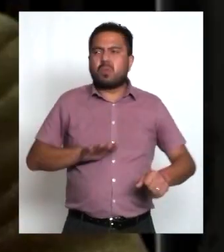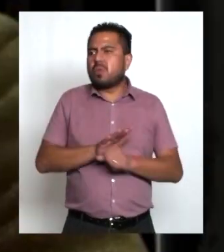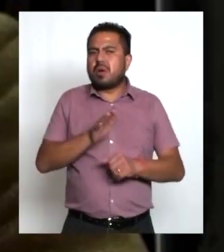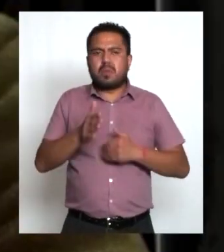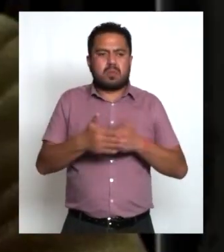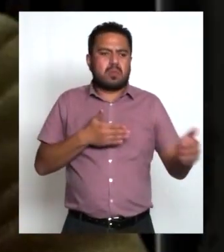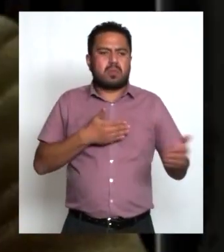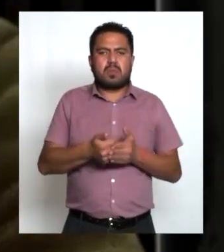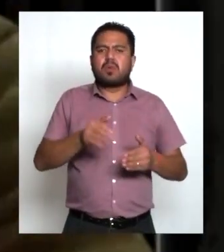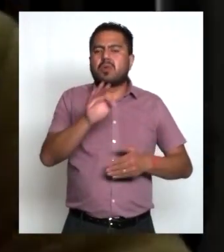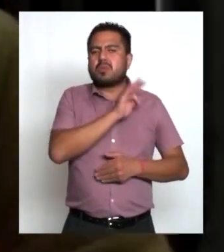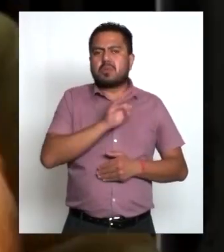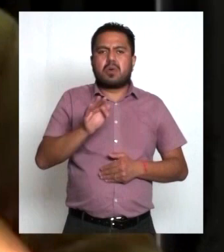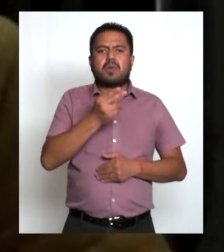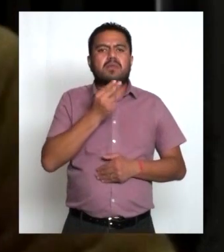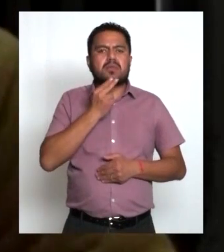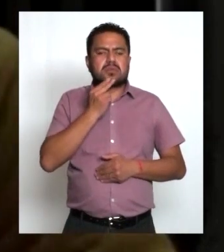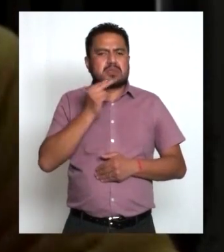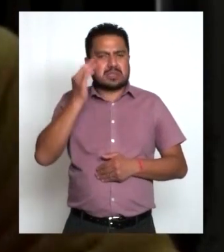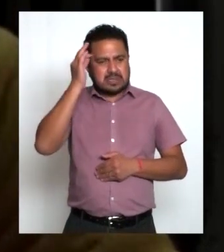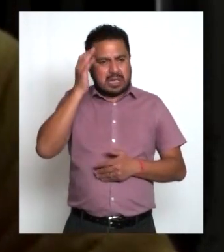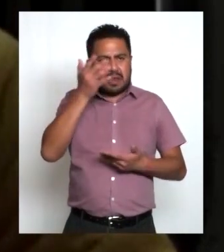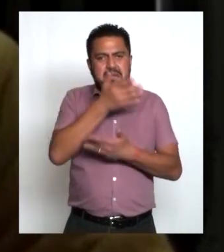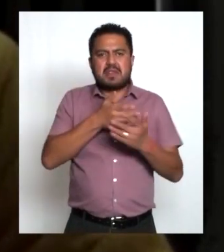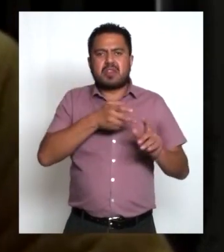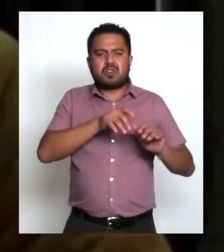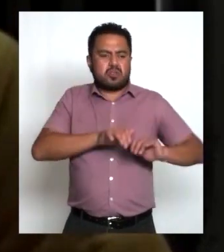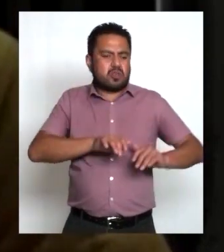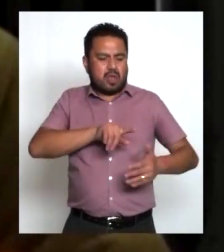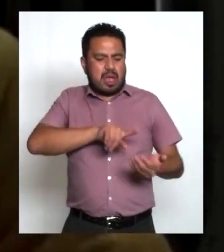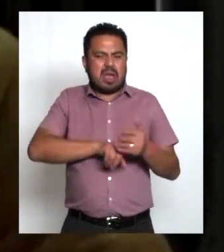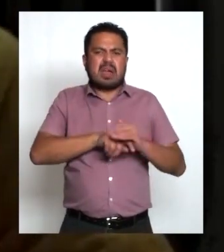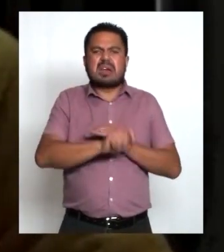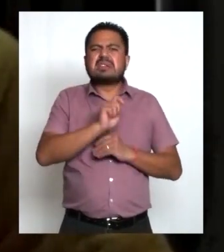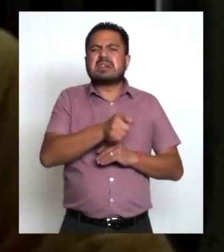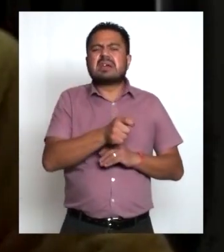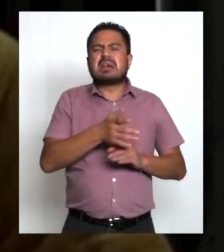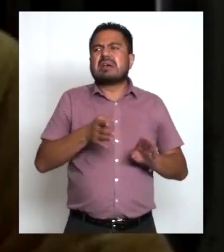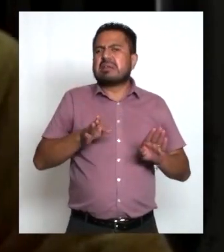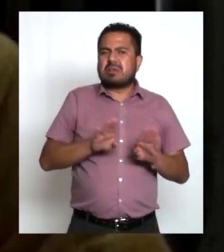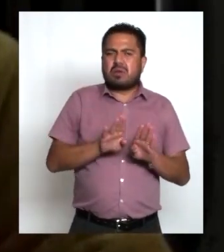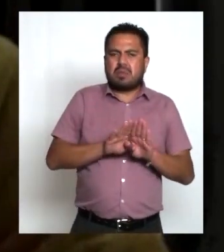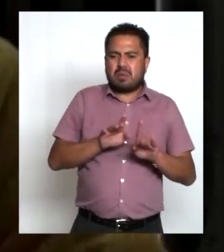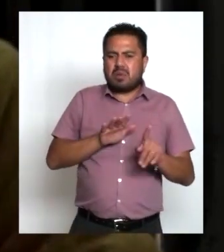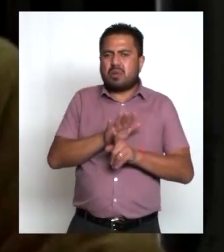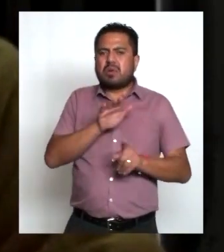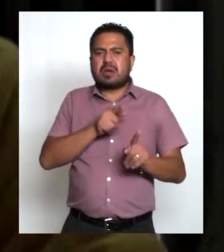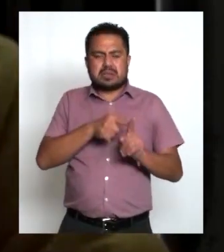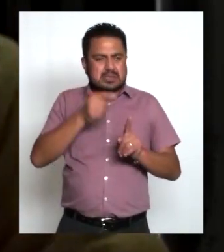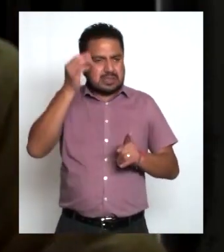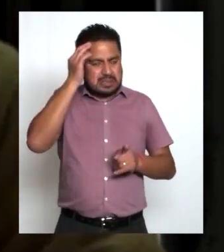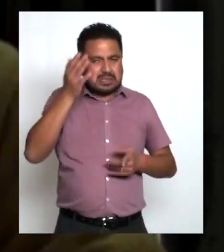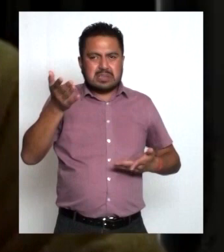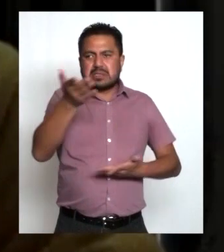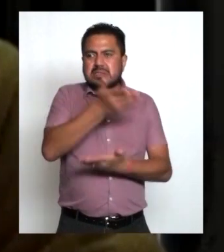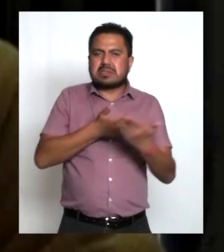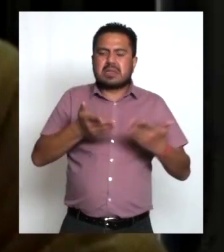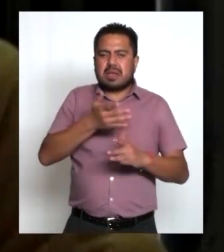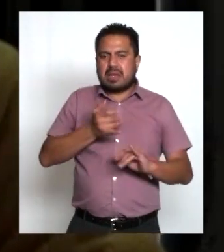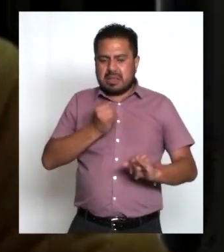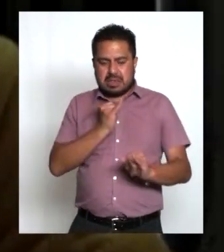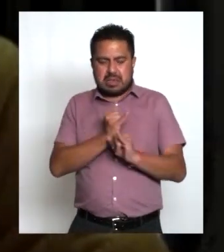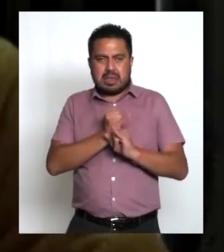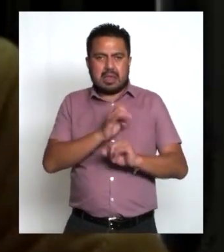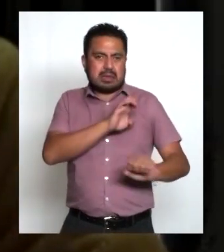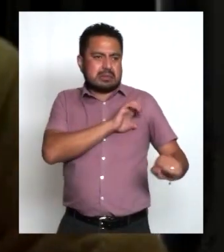Cualquier computadora moderna puede tener las funciones de servidor. ¿Qué es servidor como tal? Bueno, aquel que da un servicio